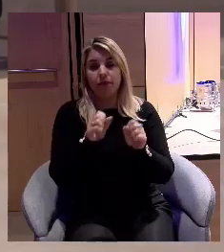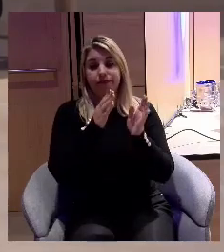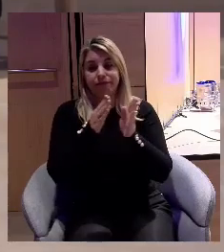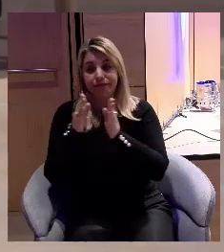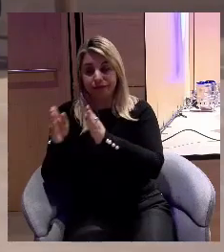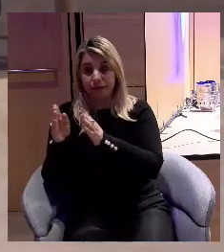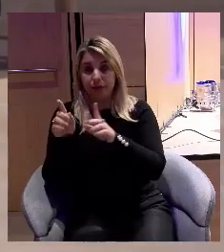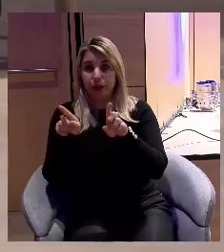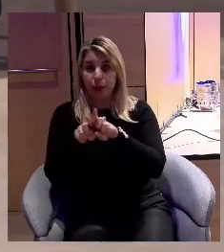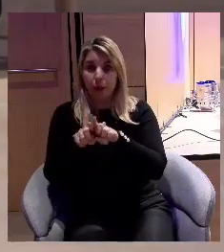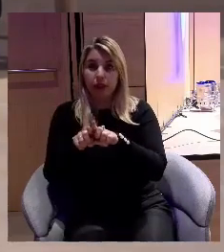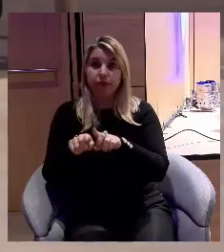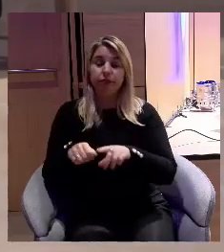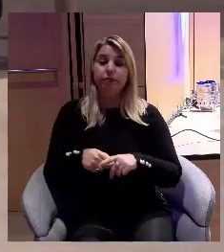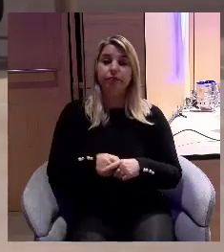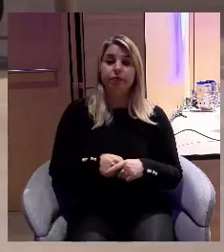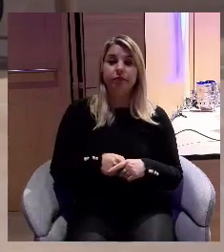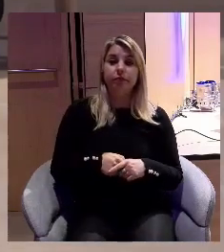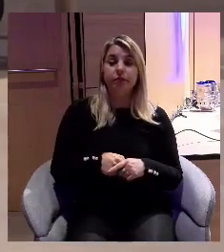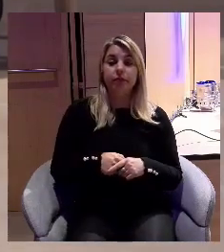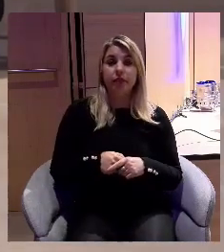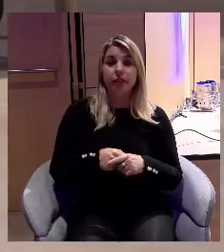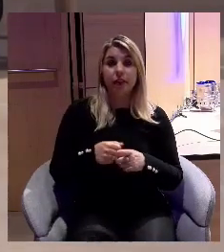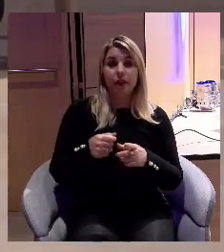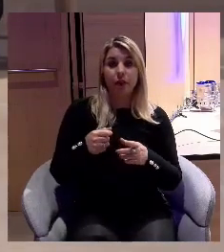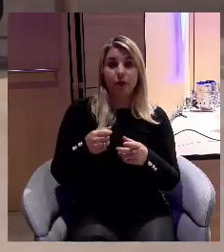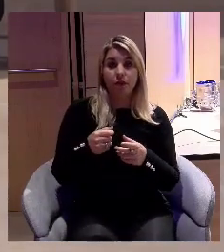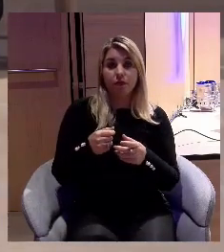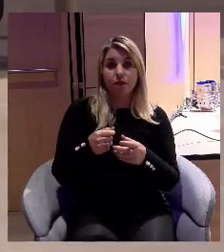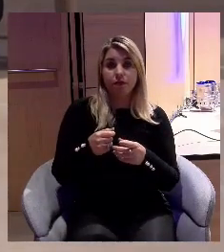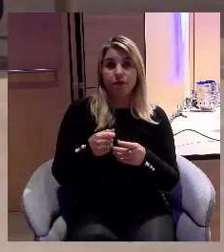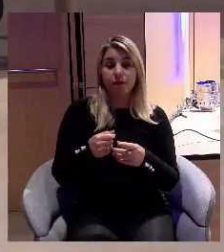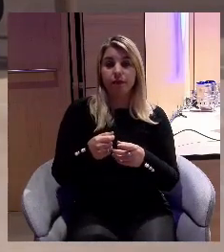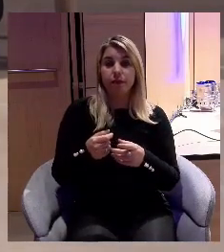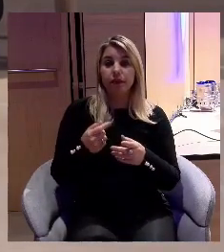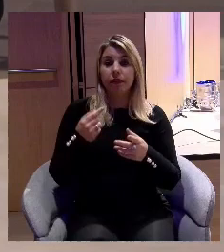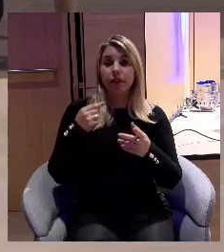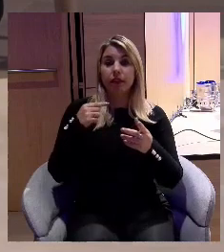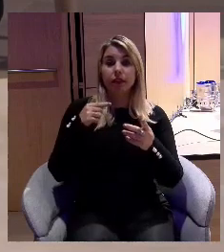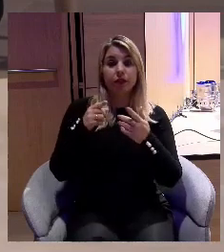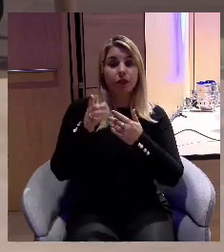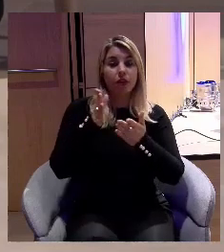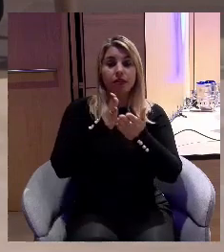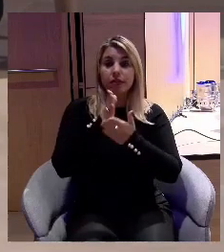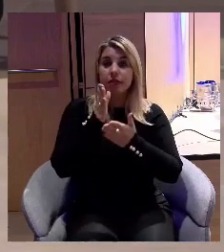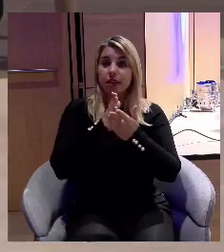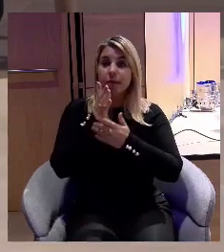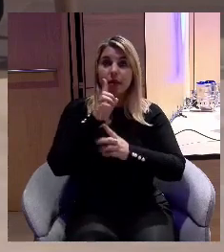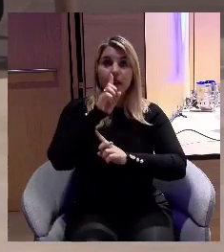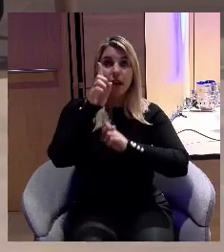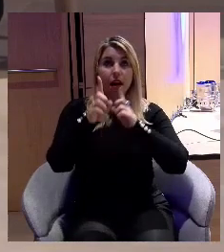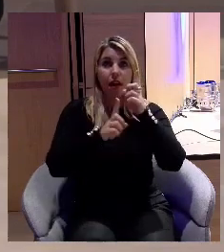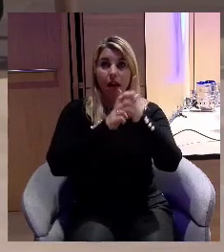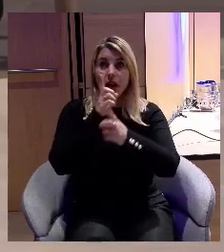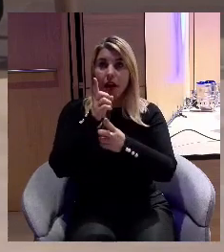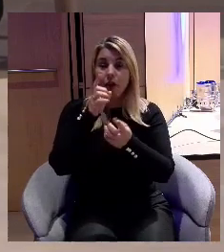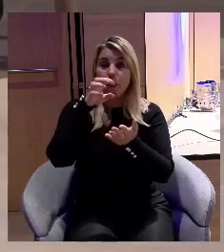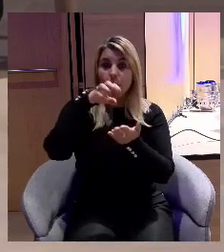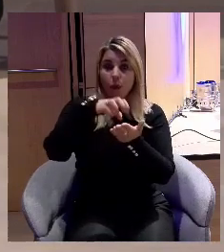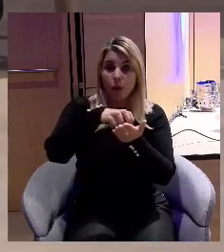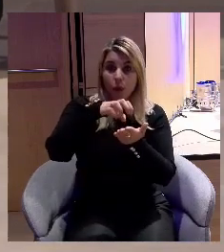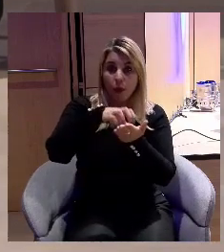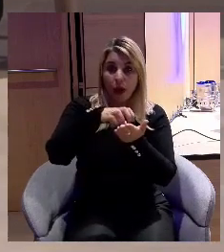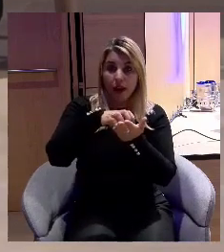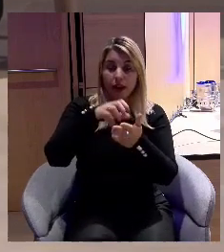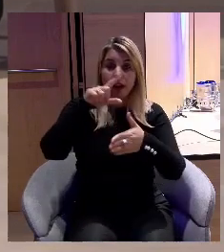acá presente, creo, siempre, ¿cómo vamos a estar tomando hasta ahora? Siempre en algún lugar del mundo es la hora de tomar. Bueno, siempre en algún